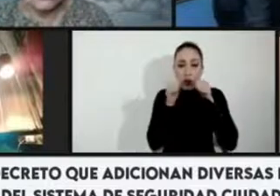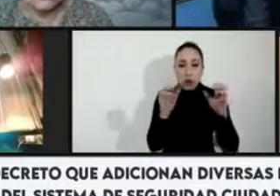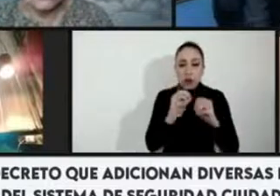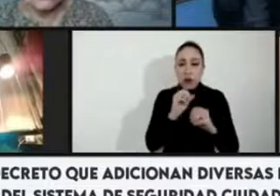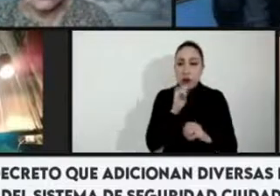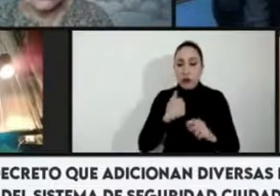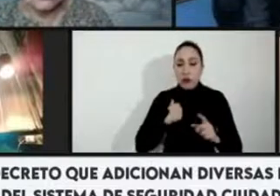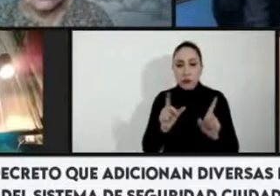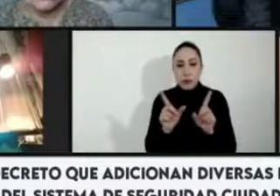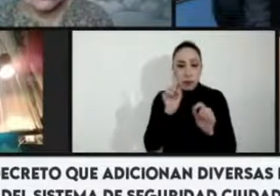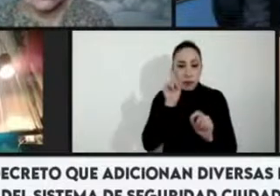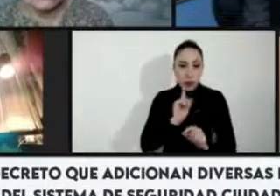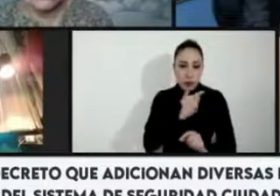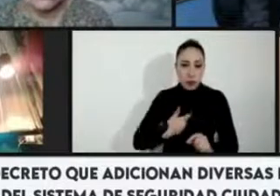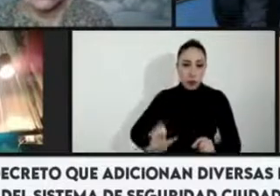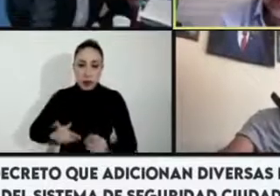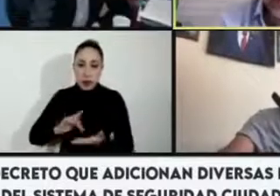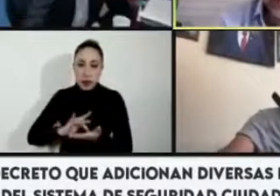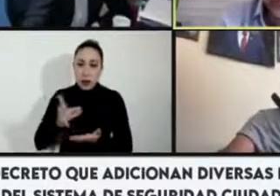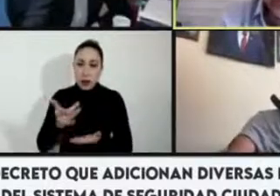presidenta.